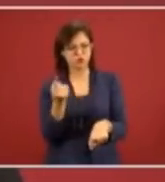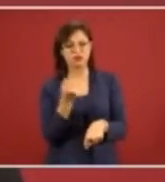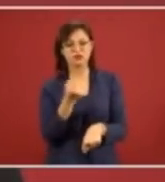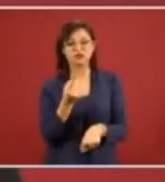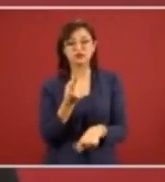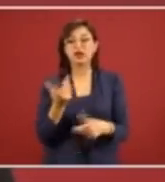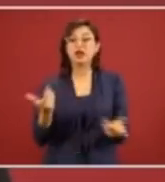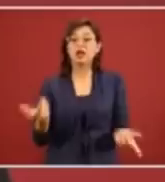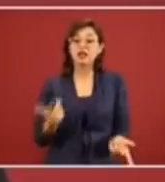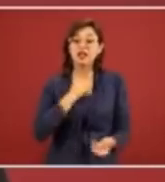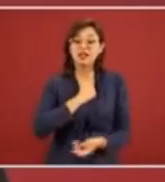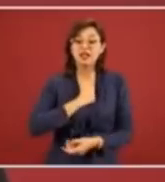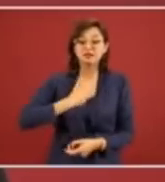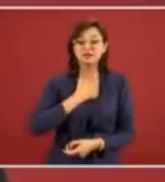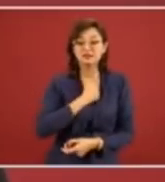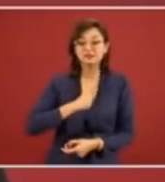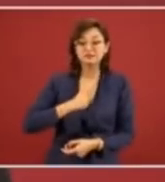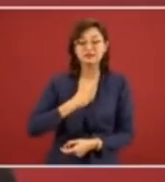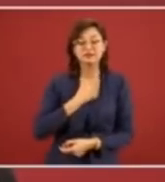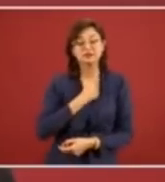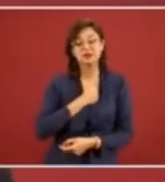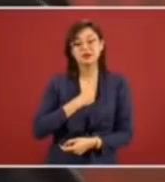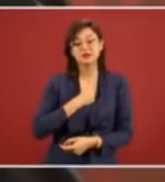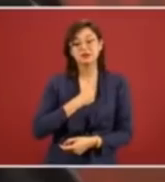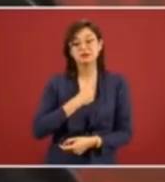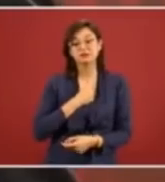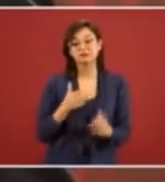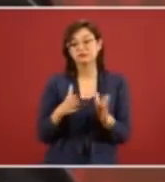Porque desgraciadamente ¿sí?